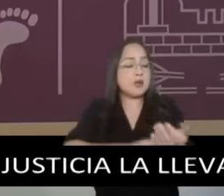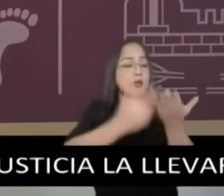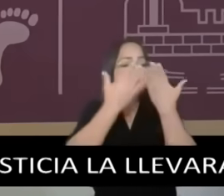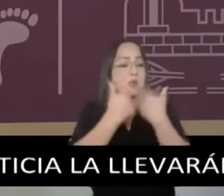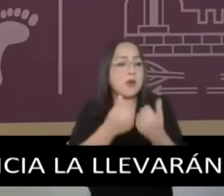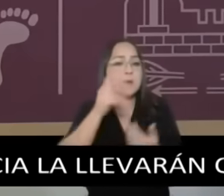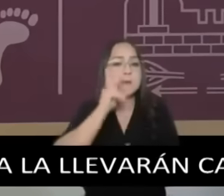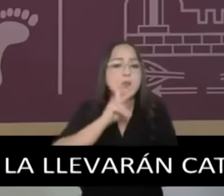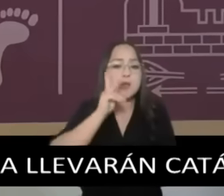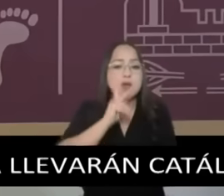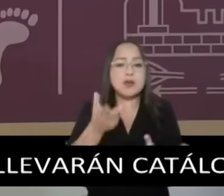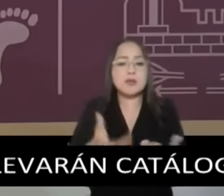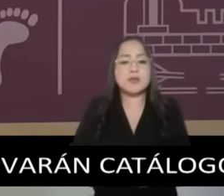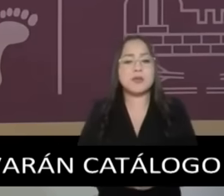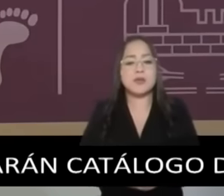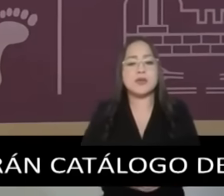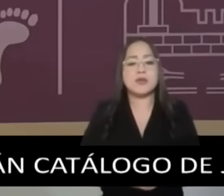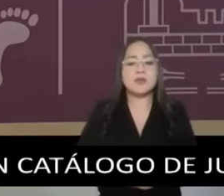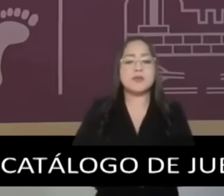de propaganda.